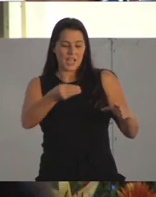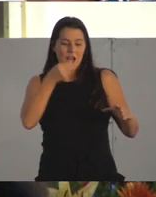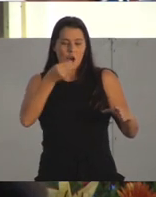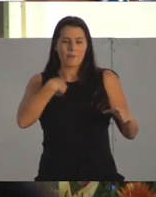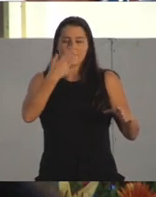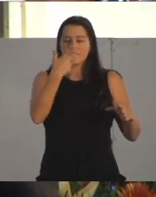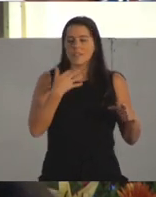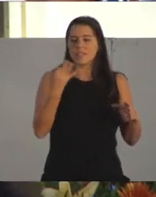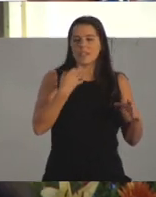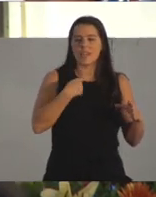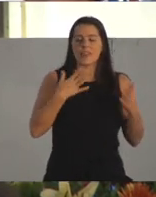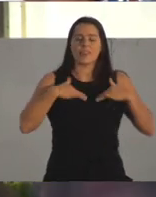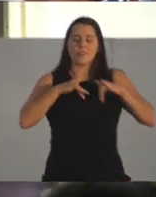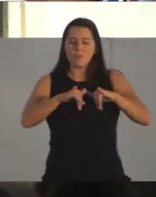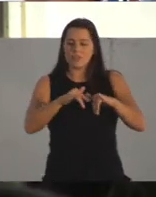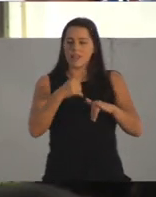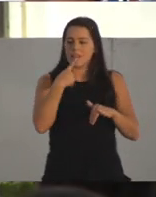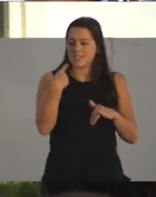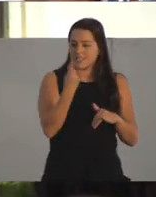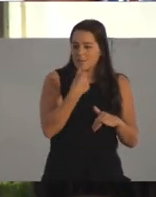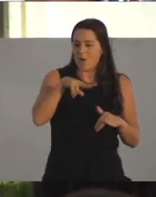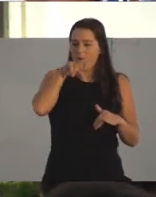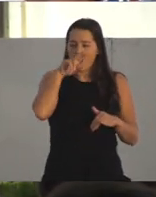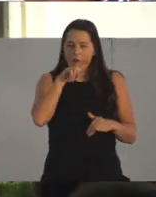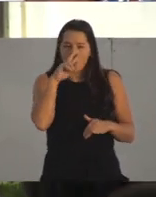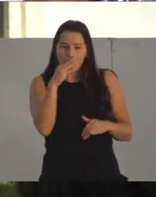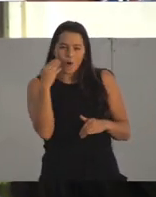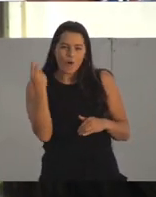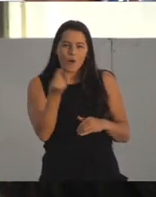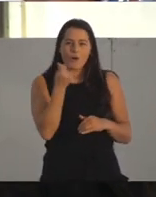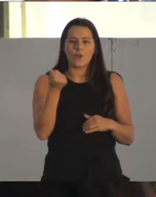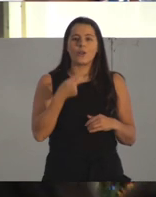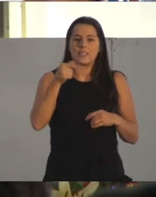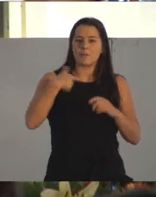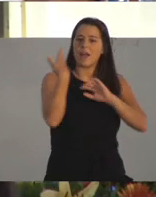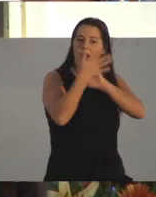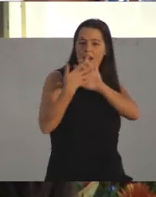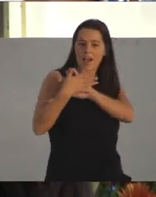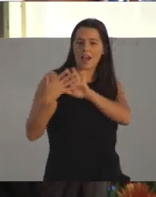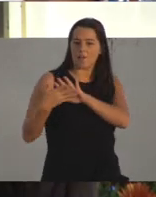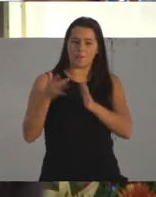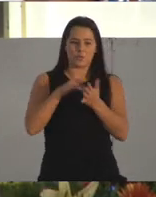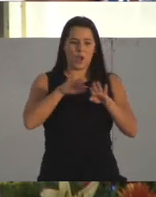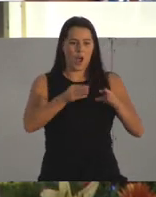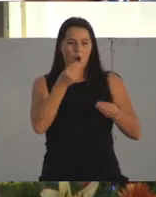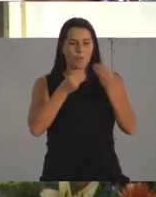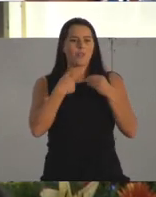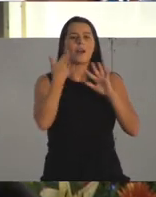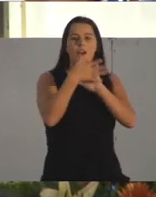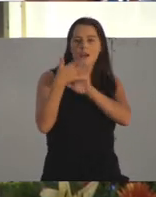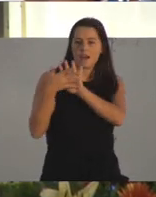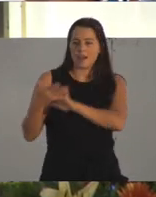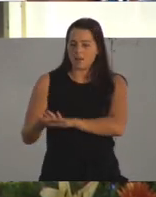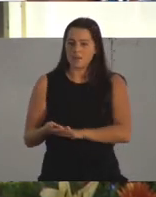de olores, de texturas y, ¿por qué no?, de una buena conversación, de una tertulia, porque en